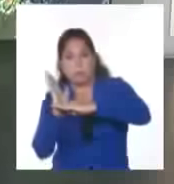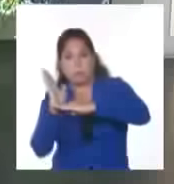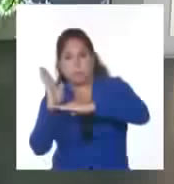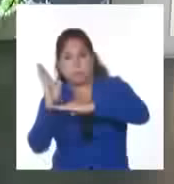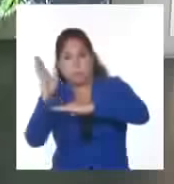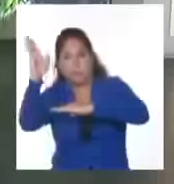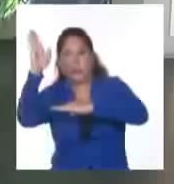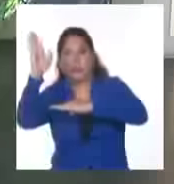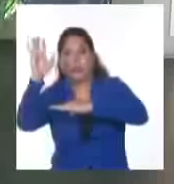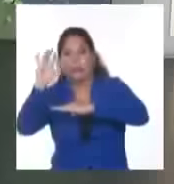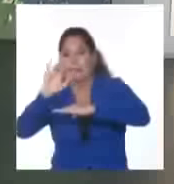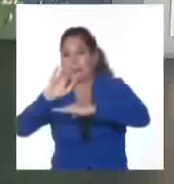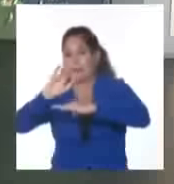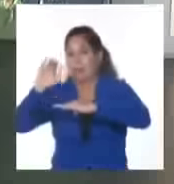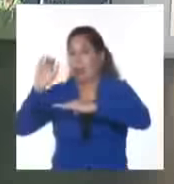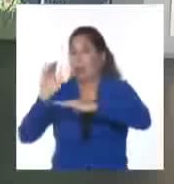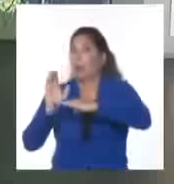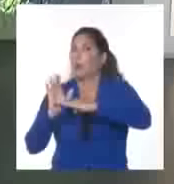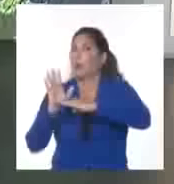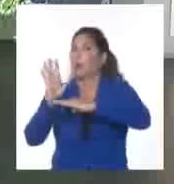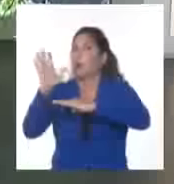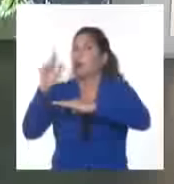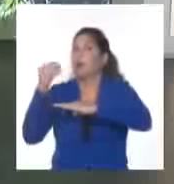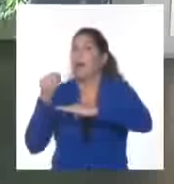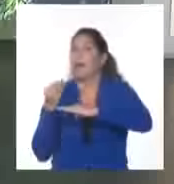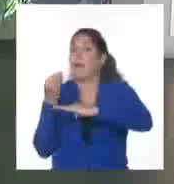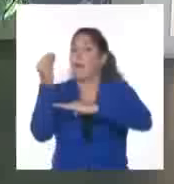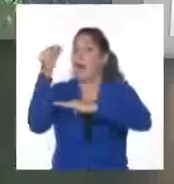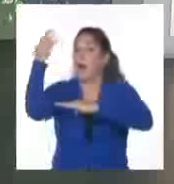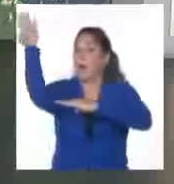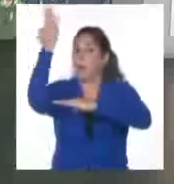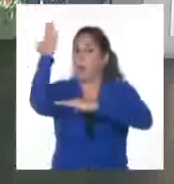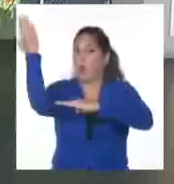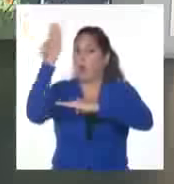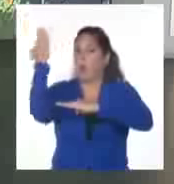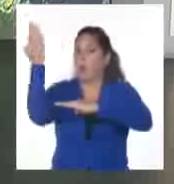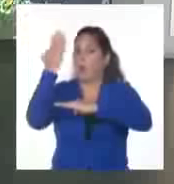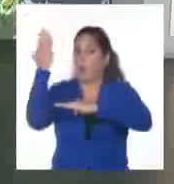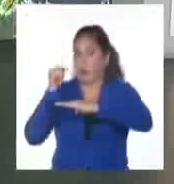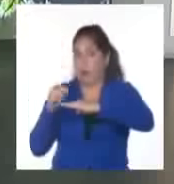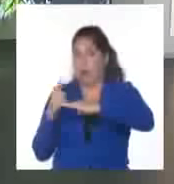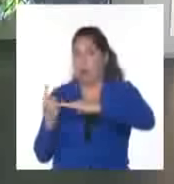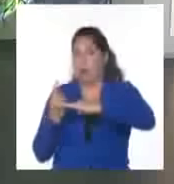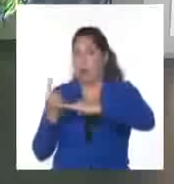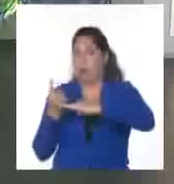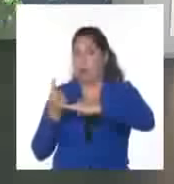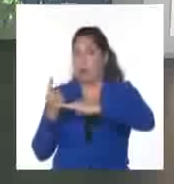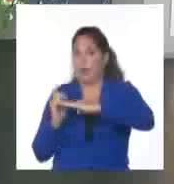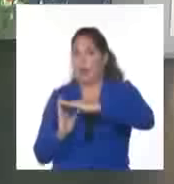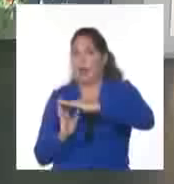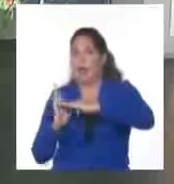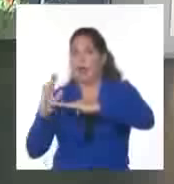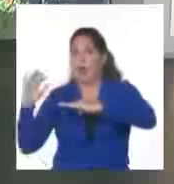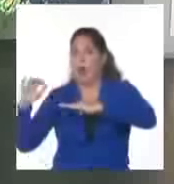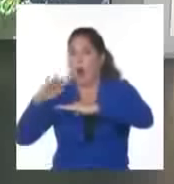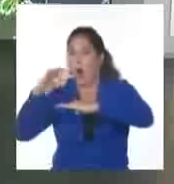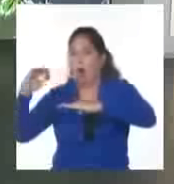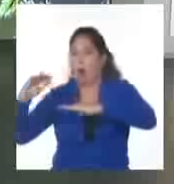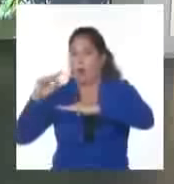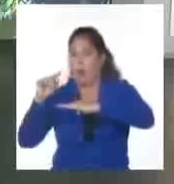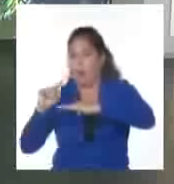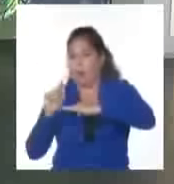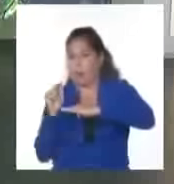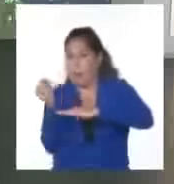ya haciéndose huracán a partir de que penetre en el Golfo, que esté muy próximo aquí